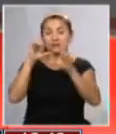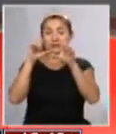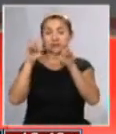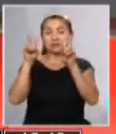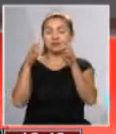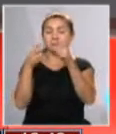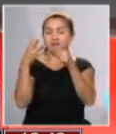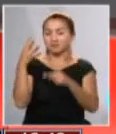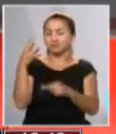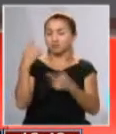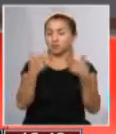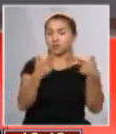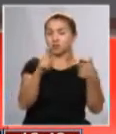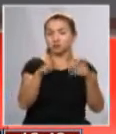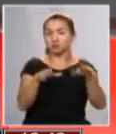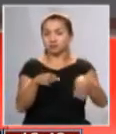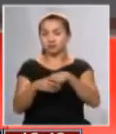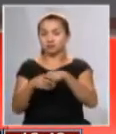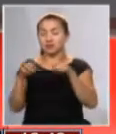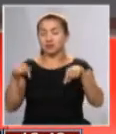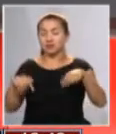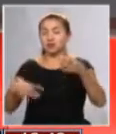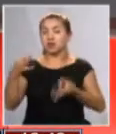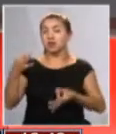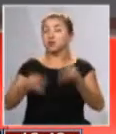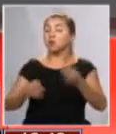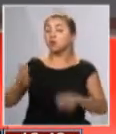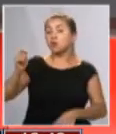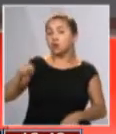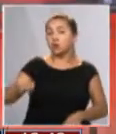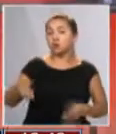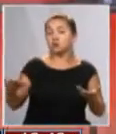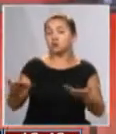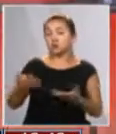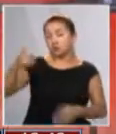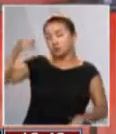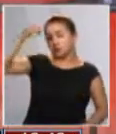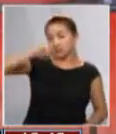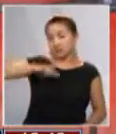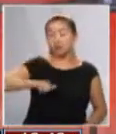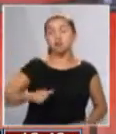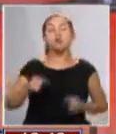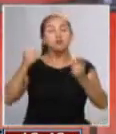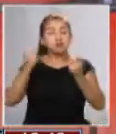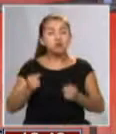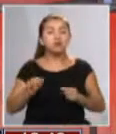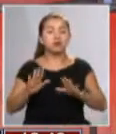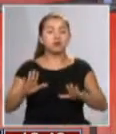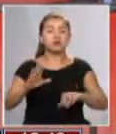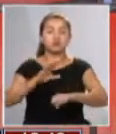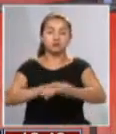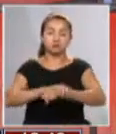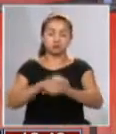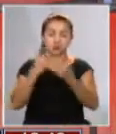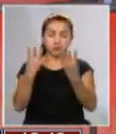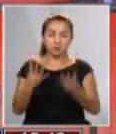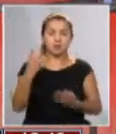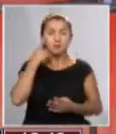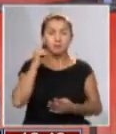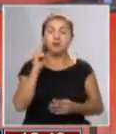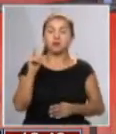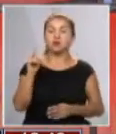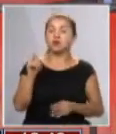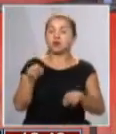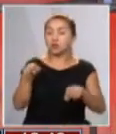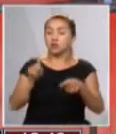y no van a pasar a ser parte de este juicio propiamente tal como formalizado. Podrían ser formalizados, pero con un grado